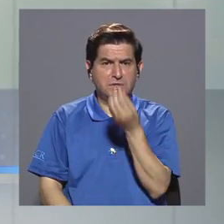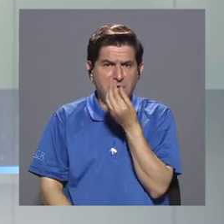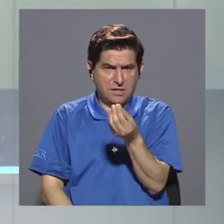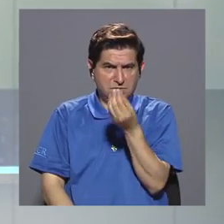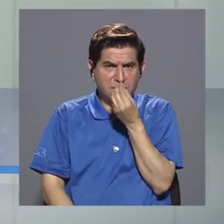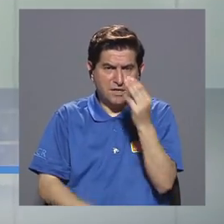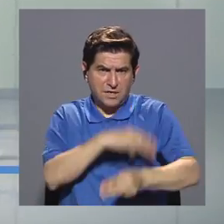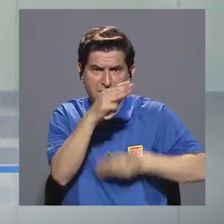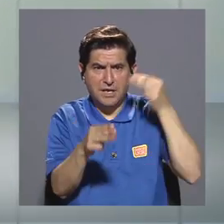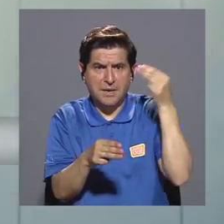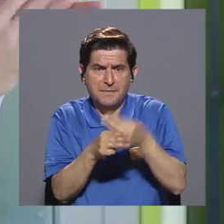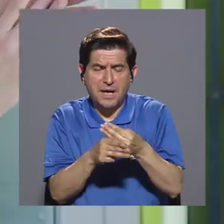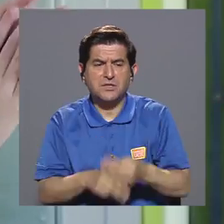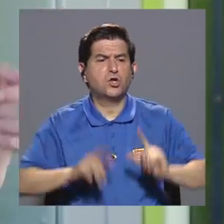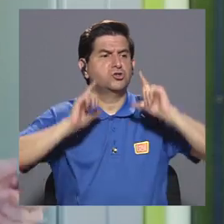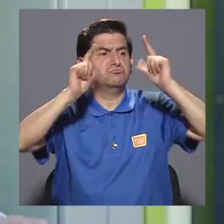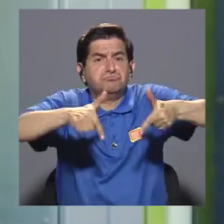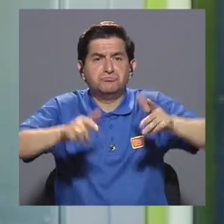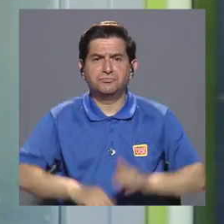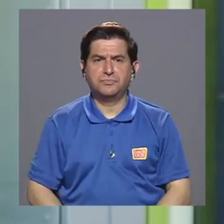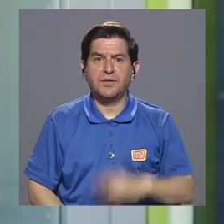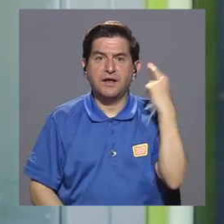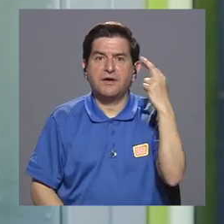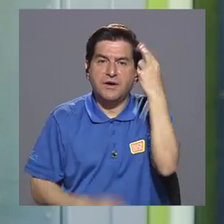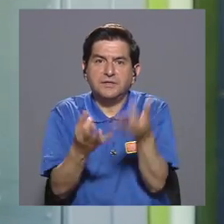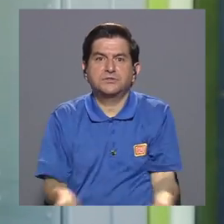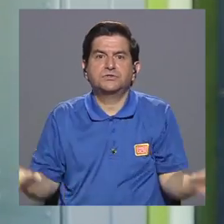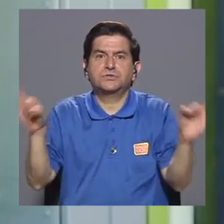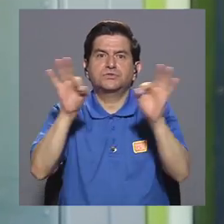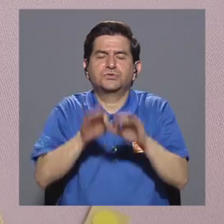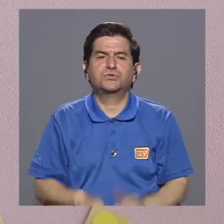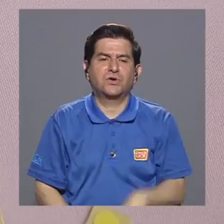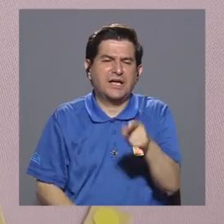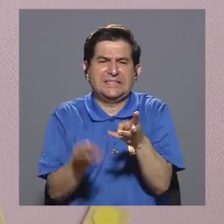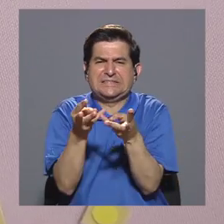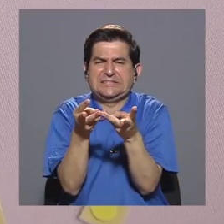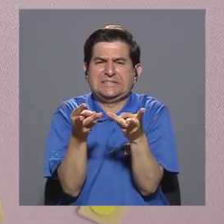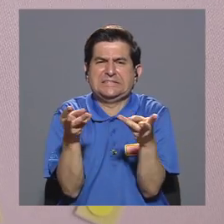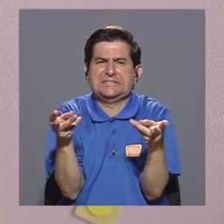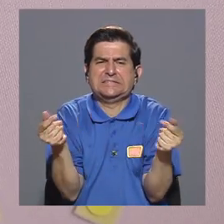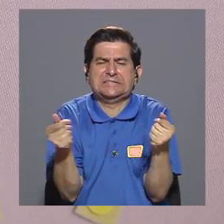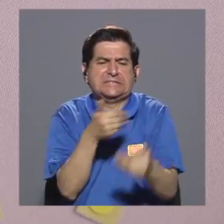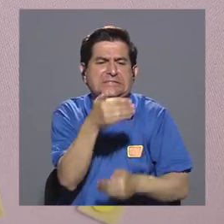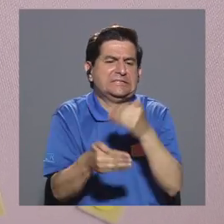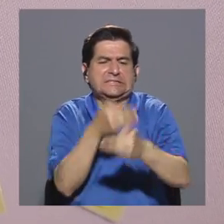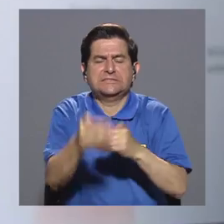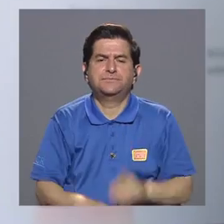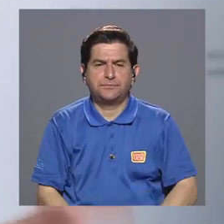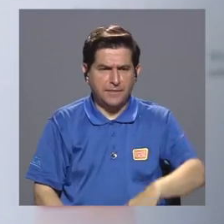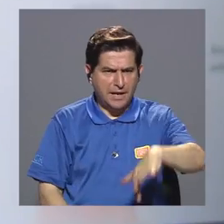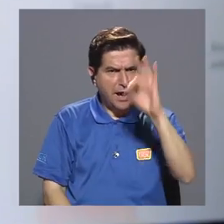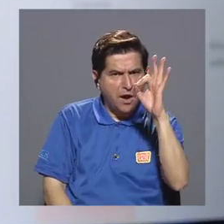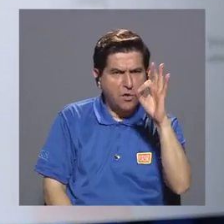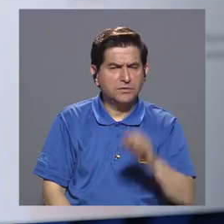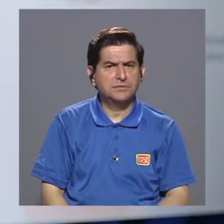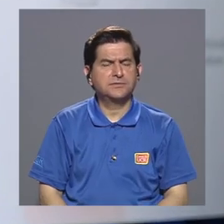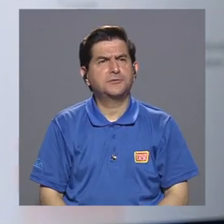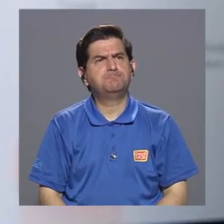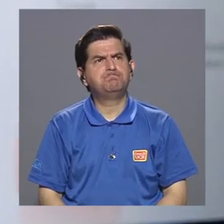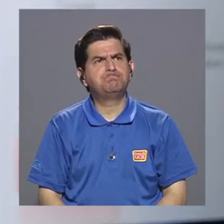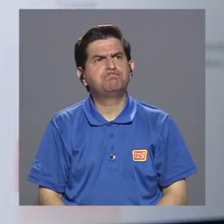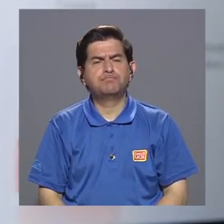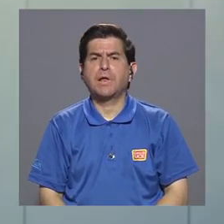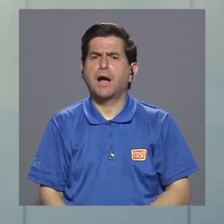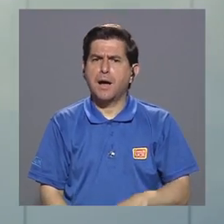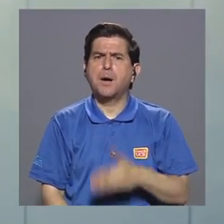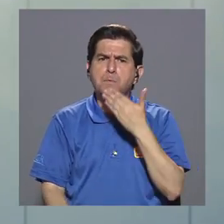alimentos se desechan, y una de las razones más importantes es por la descomposición de ellos. Entonces encontramos que sería